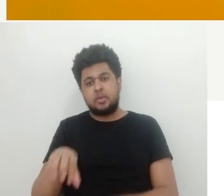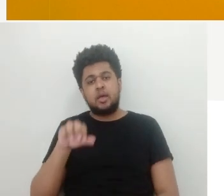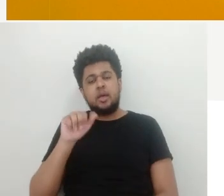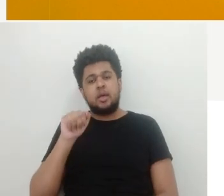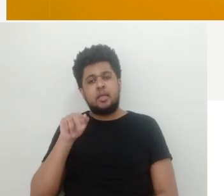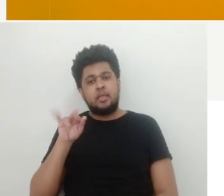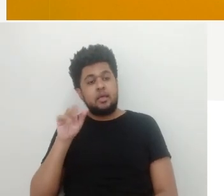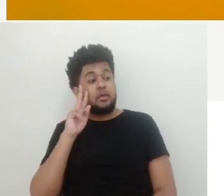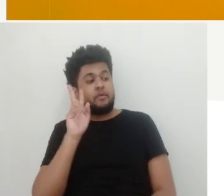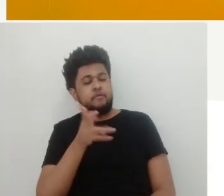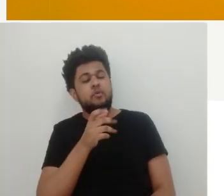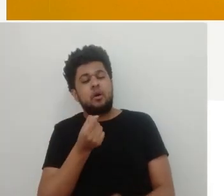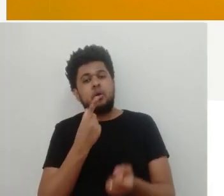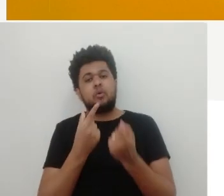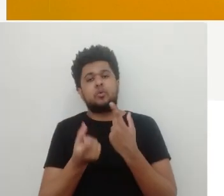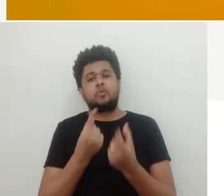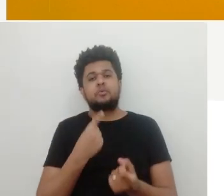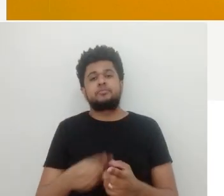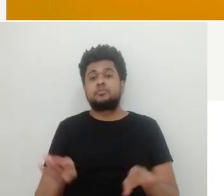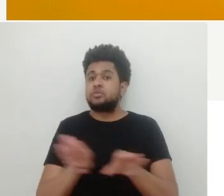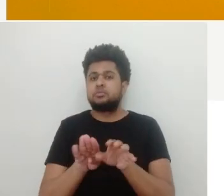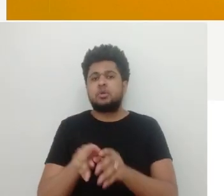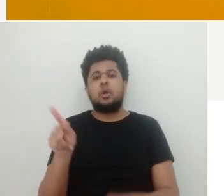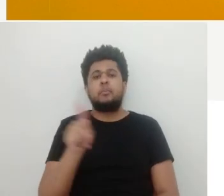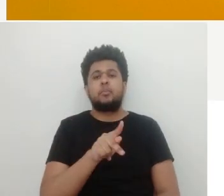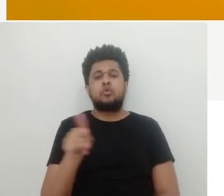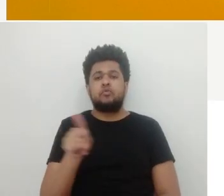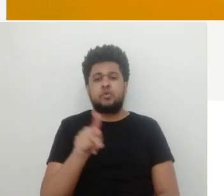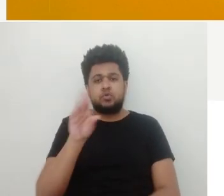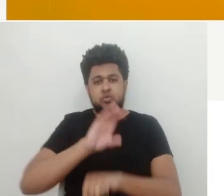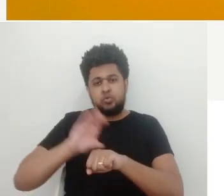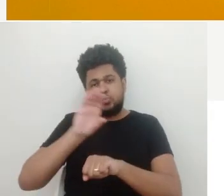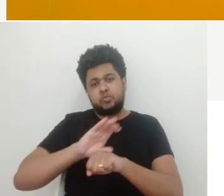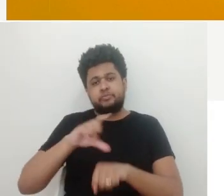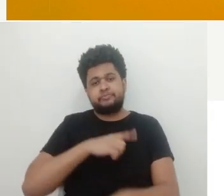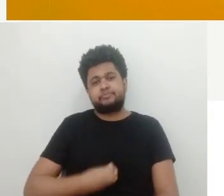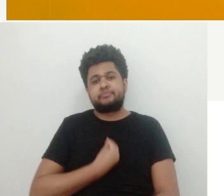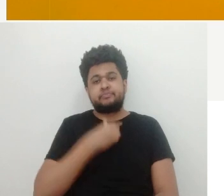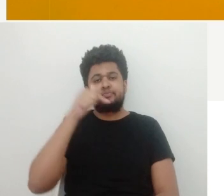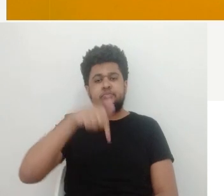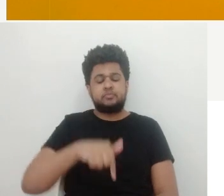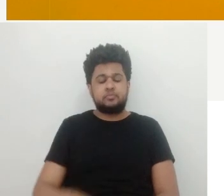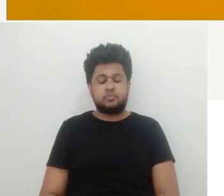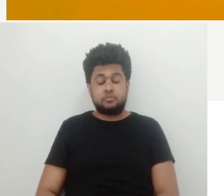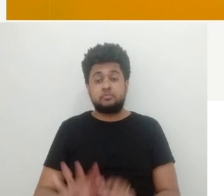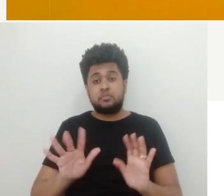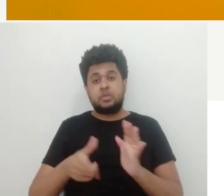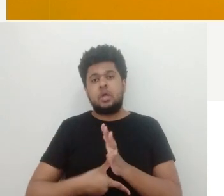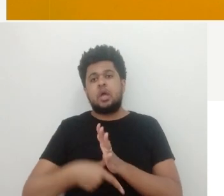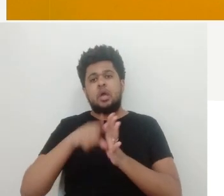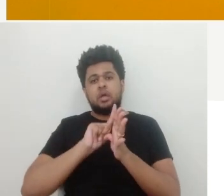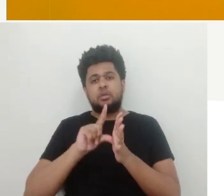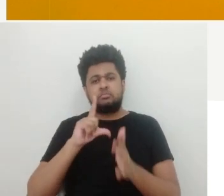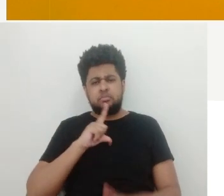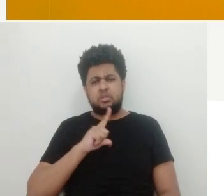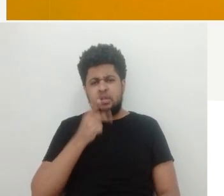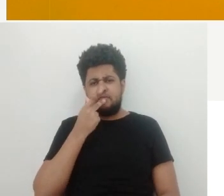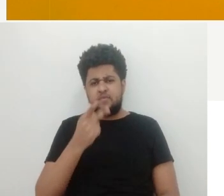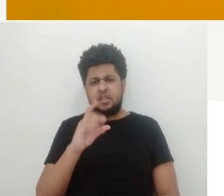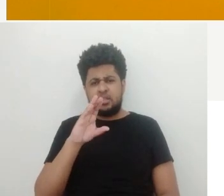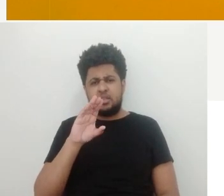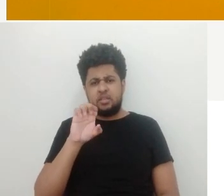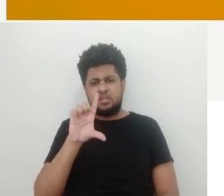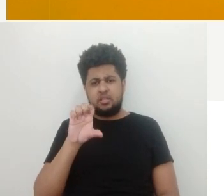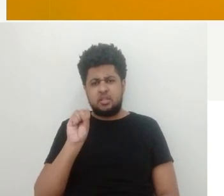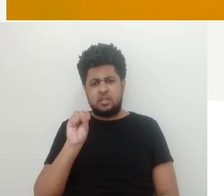verdade. Celeste, passo para você. Então, peraí que eu vou te apresentar. Desculpem, hein? GAF digital